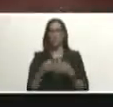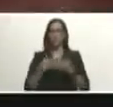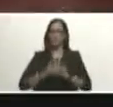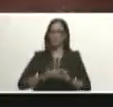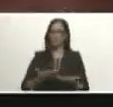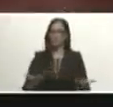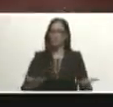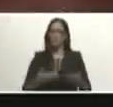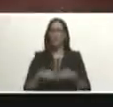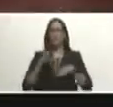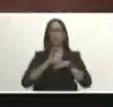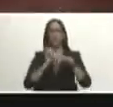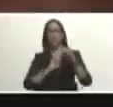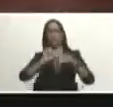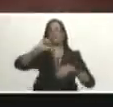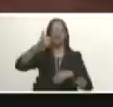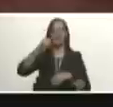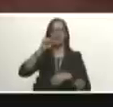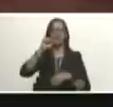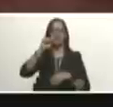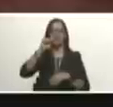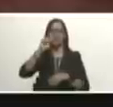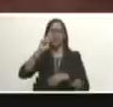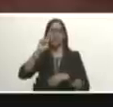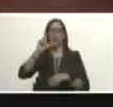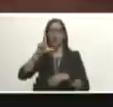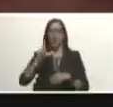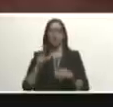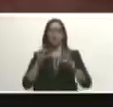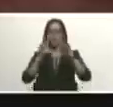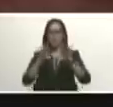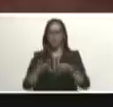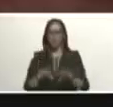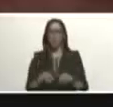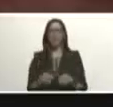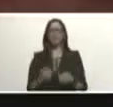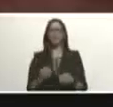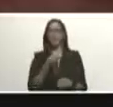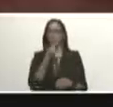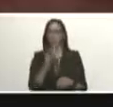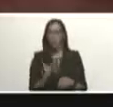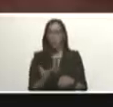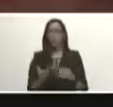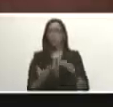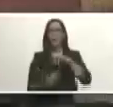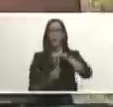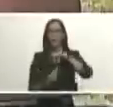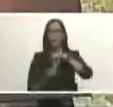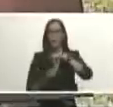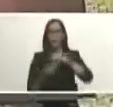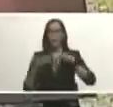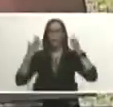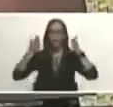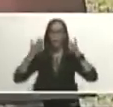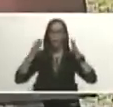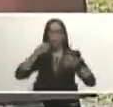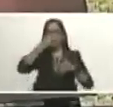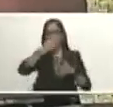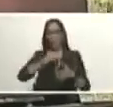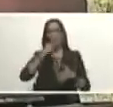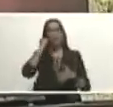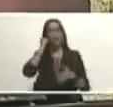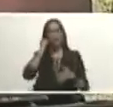al ciudadano mayor Saúl Tobar Sánchez, autor de esta magnífica plataforma para la formación de nuestras mujeres y hombres de